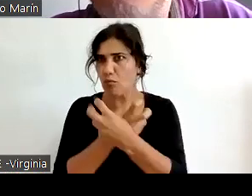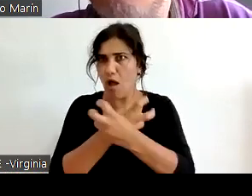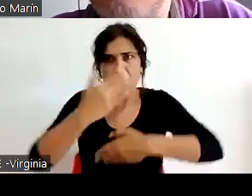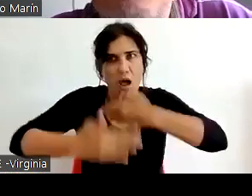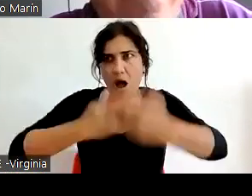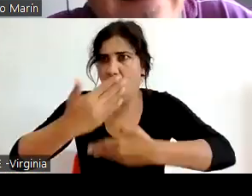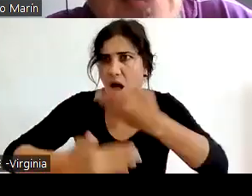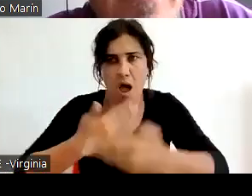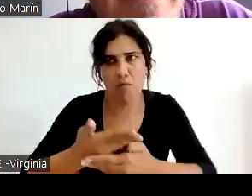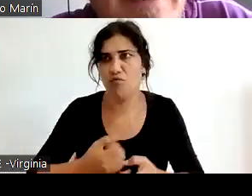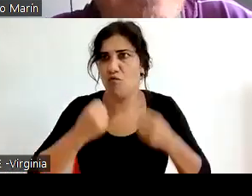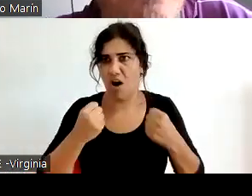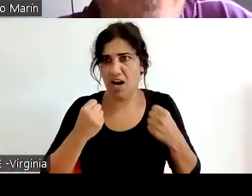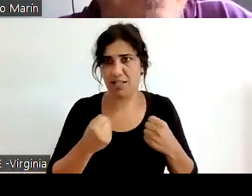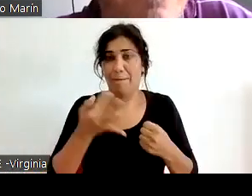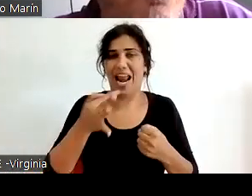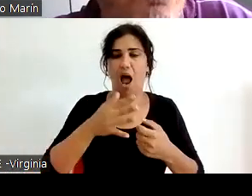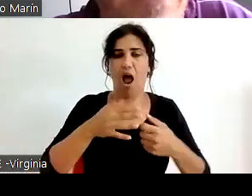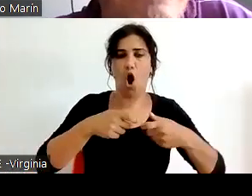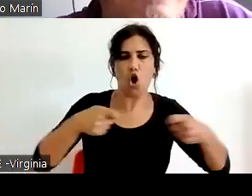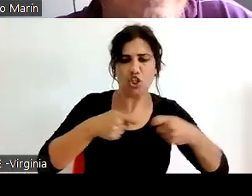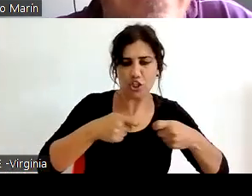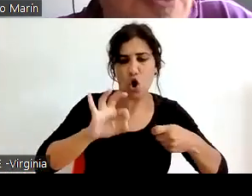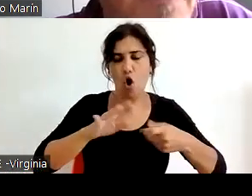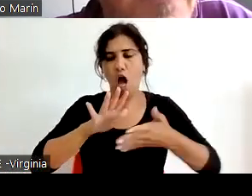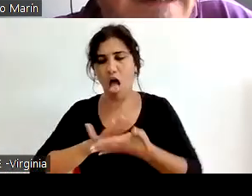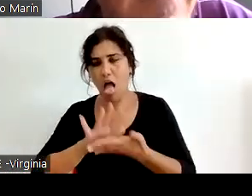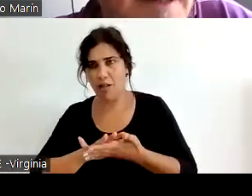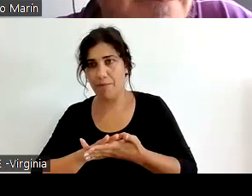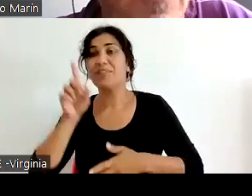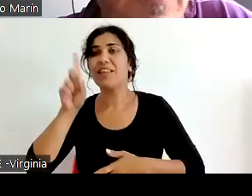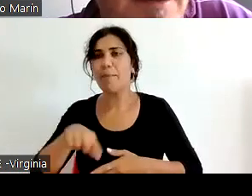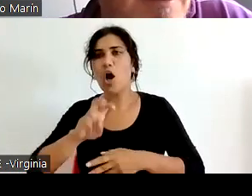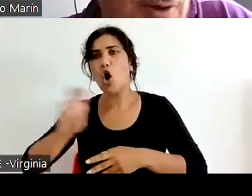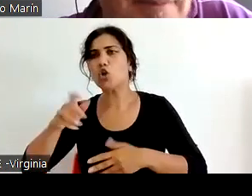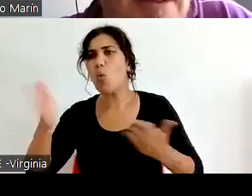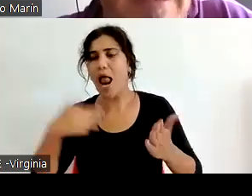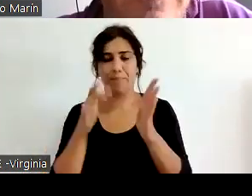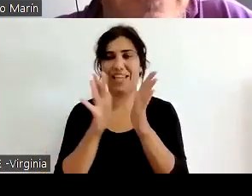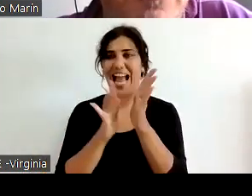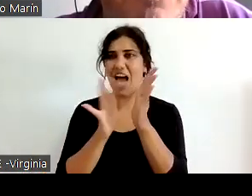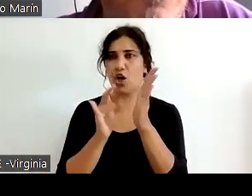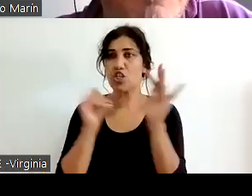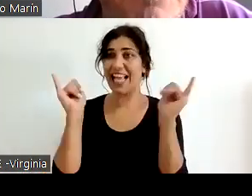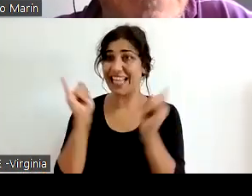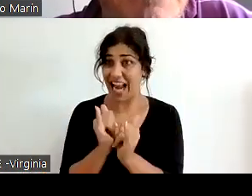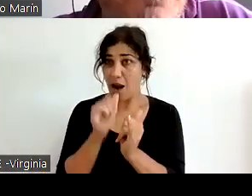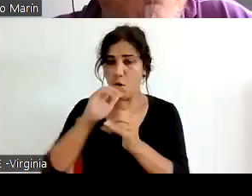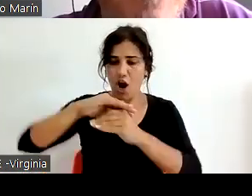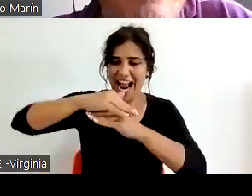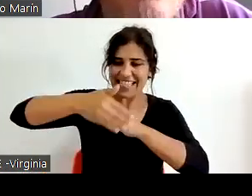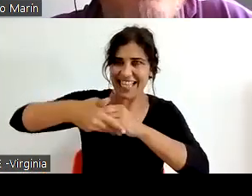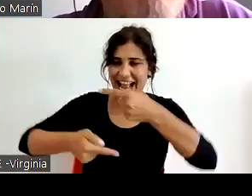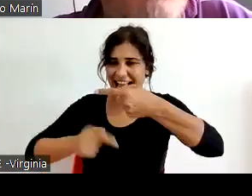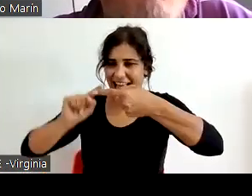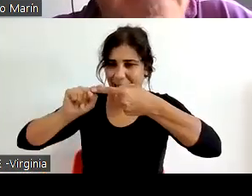eh, de contracción y relajación a nivel muscular. El arroz integral también aporta, sabéis que por la misma cáscara aporta muchas vitaminas del grupo